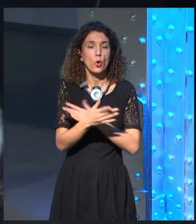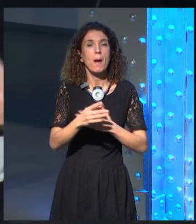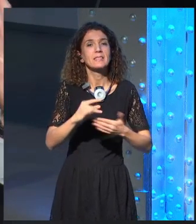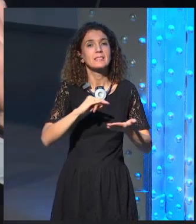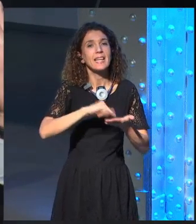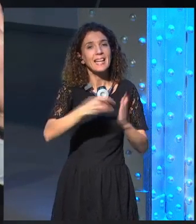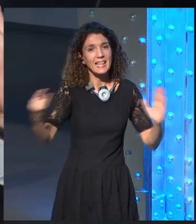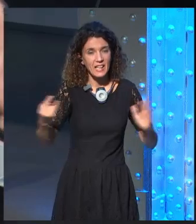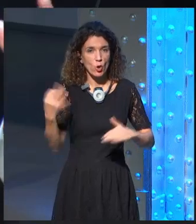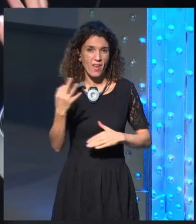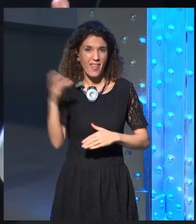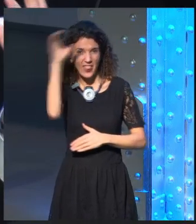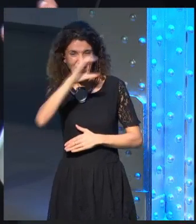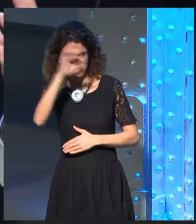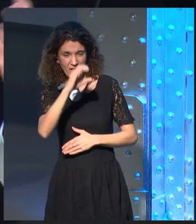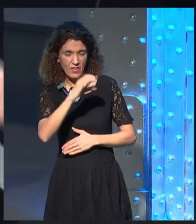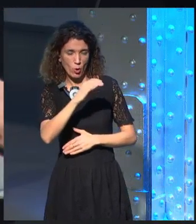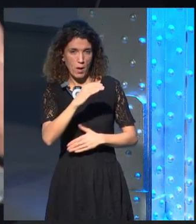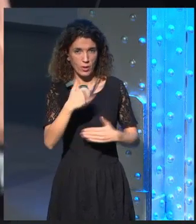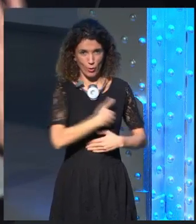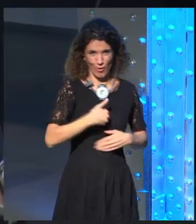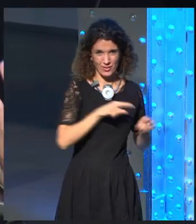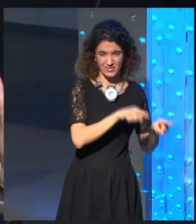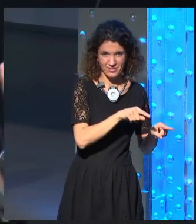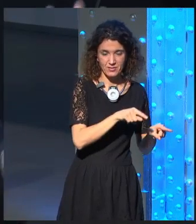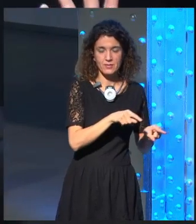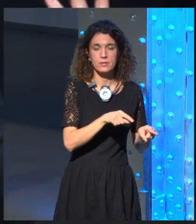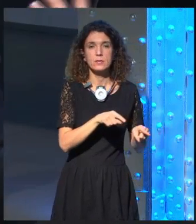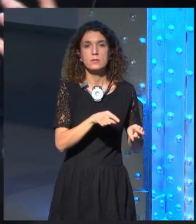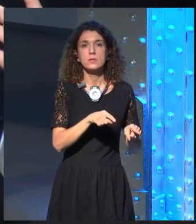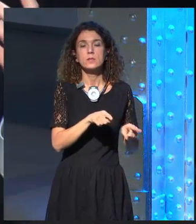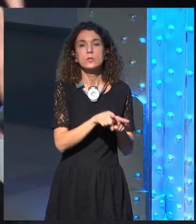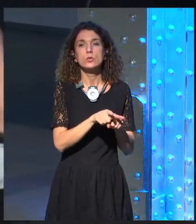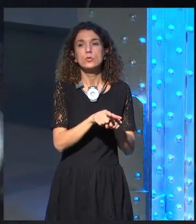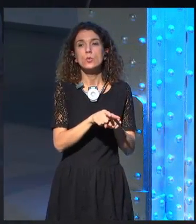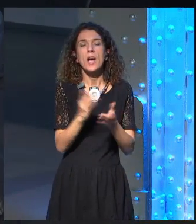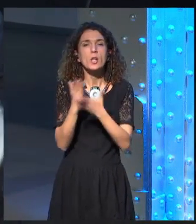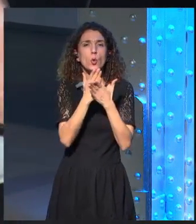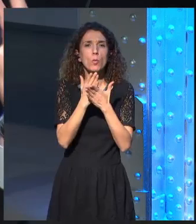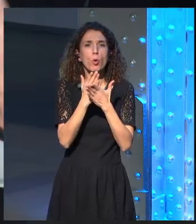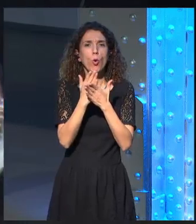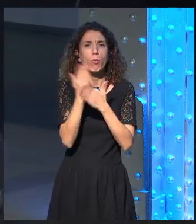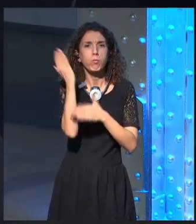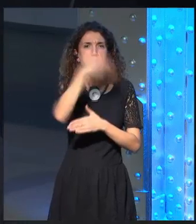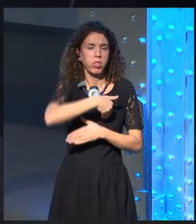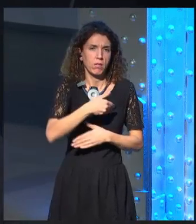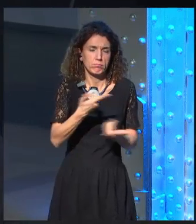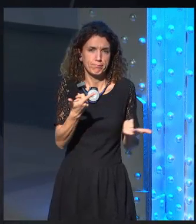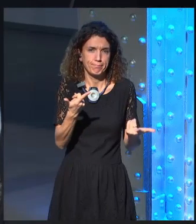científico, pero creo que un estudio que se suele obviar